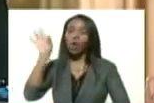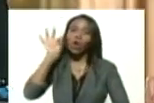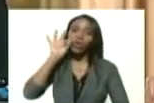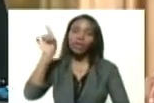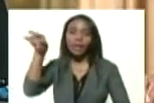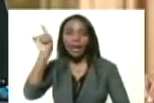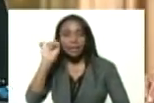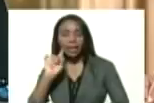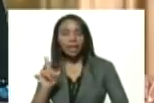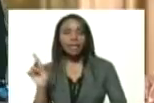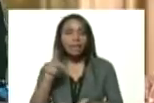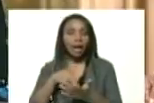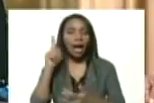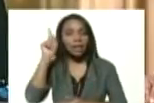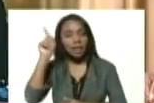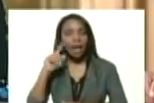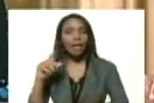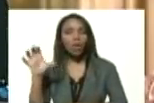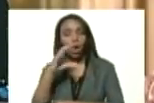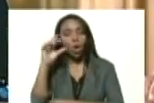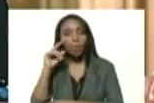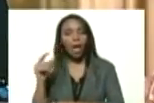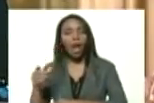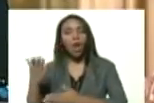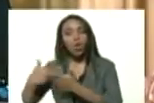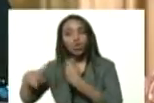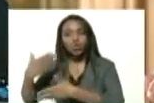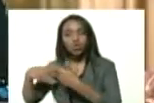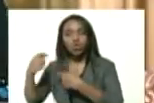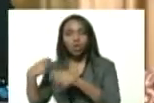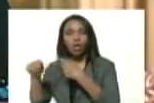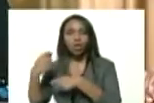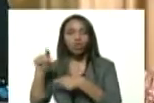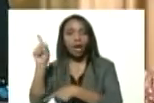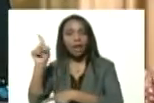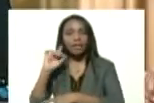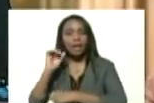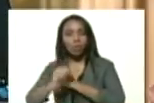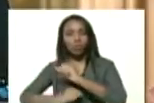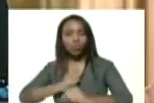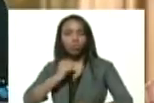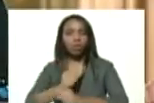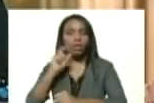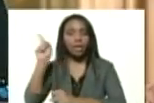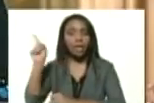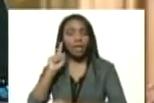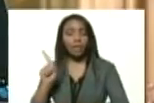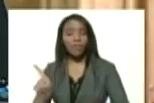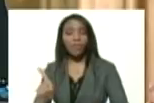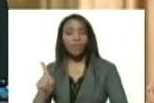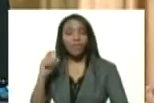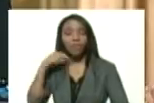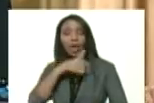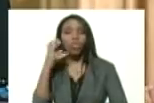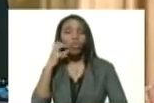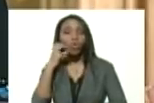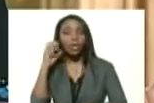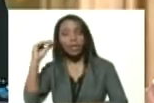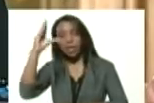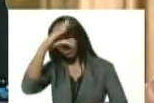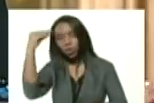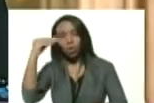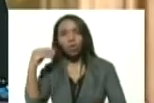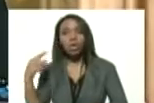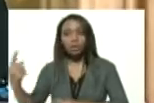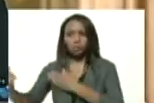estados unidos colombia los socios de donald trump su socio iván duque nos va a acusar a nosotros de